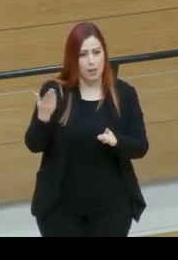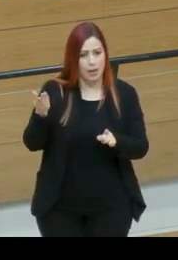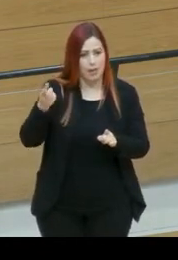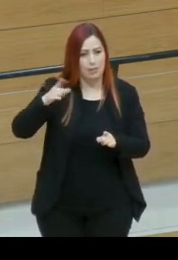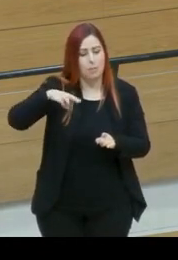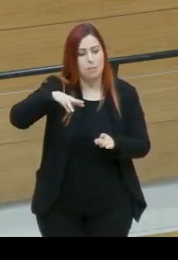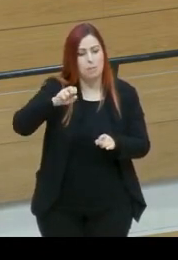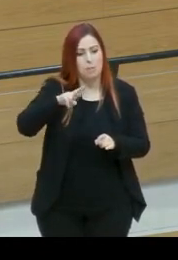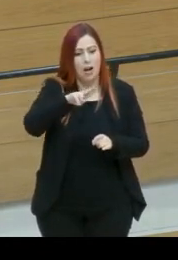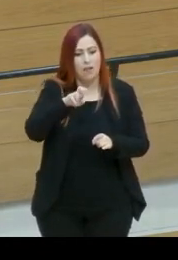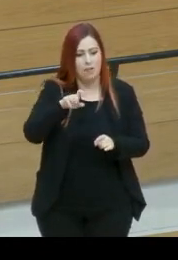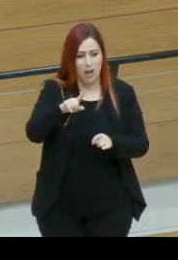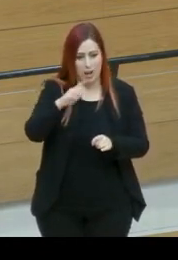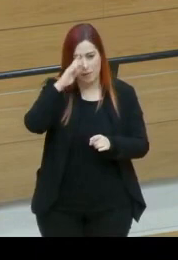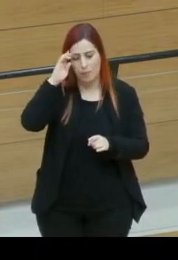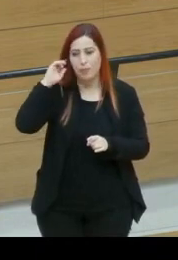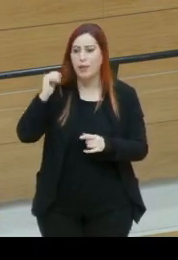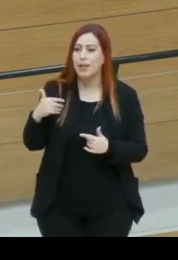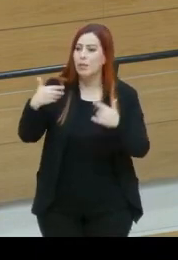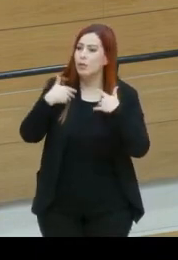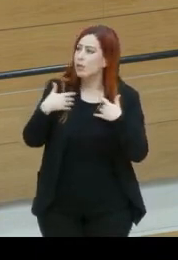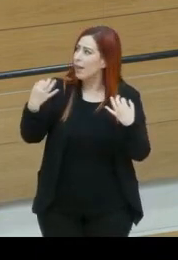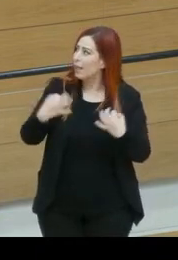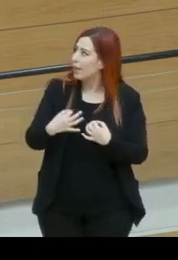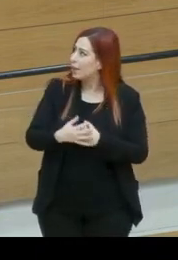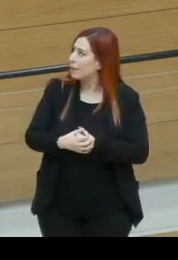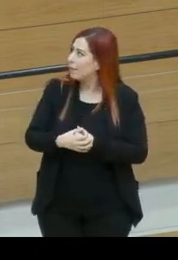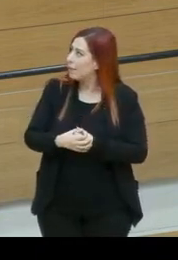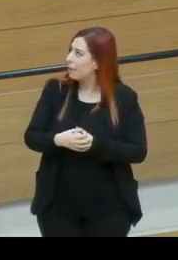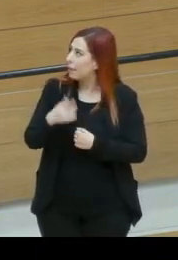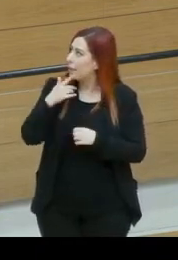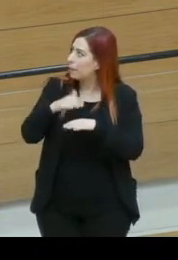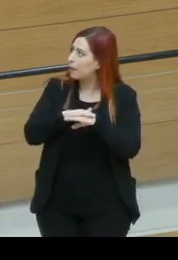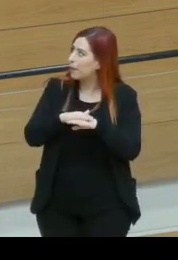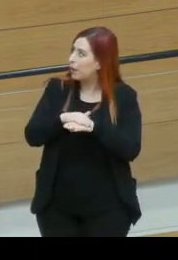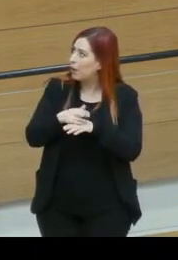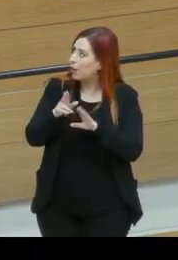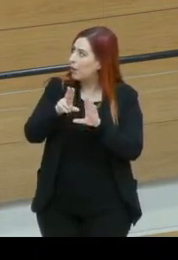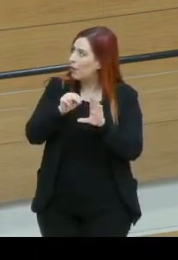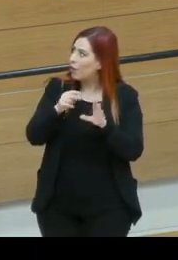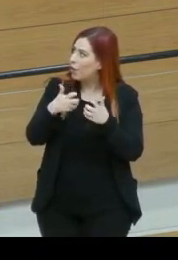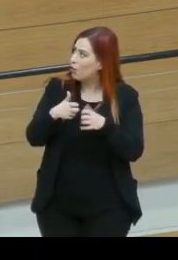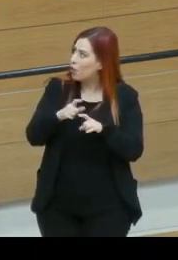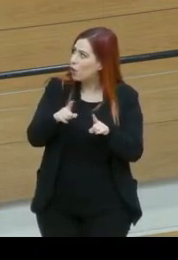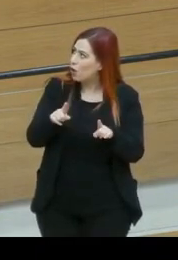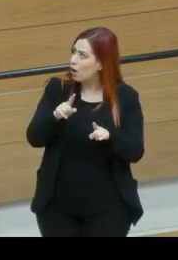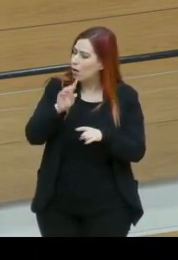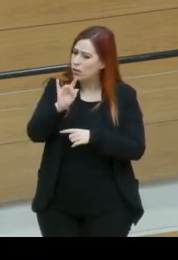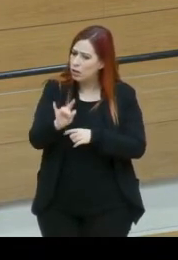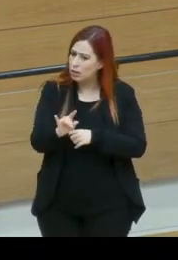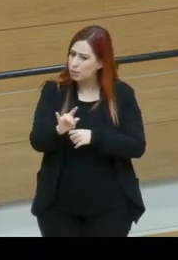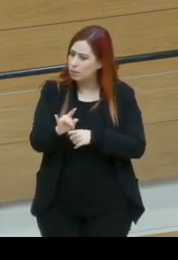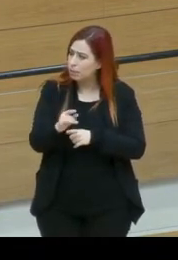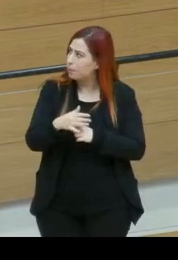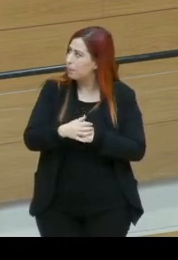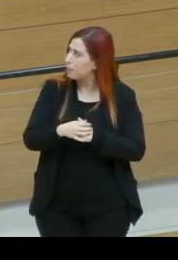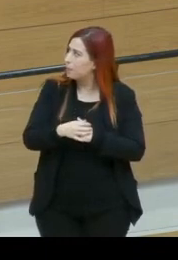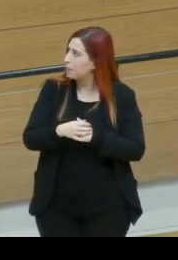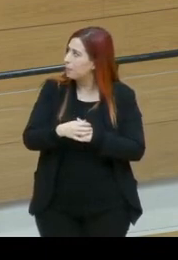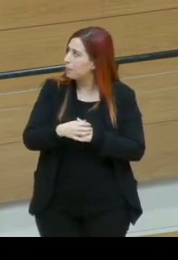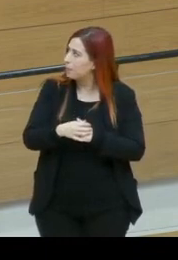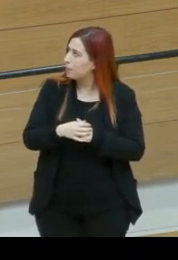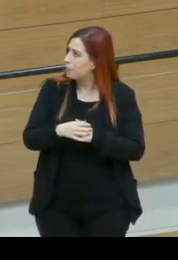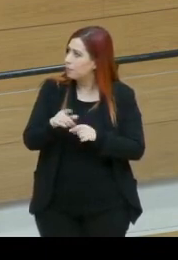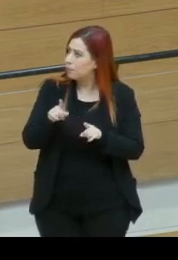¿vale? Siendo responsables... Vale, no funciona el vídeo, ¿vale? Así. Siendo esto